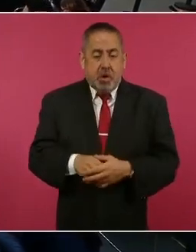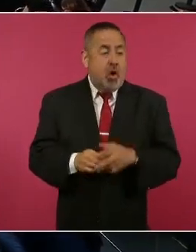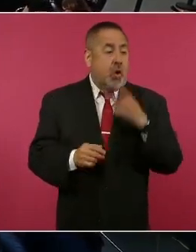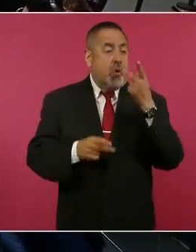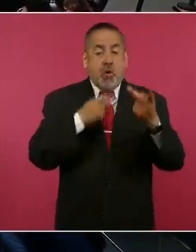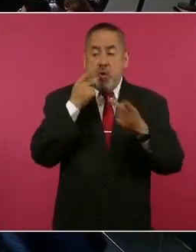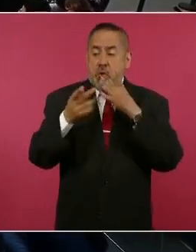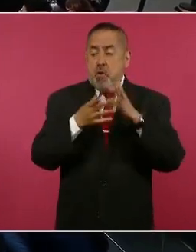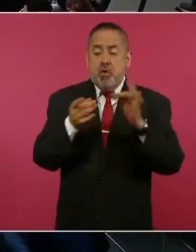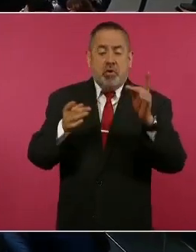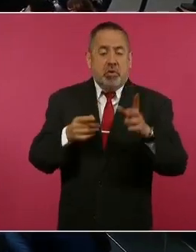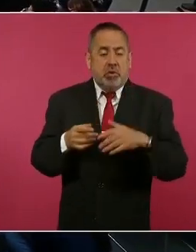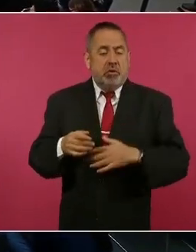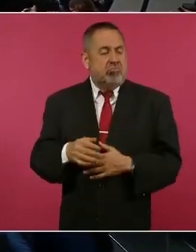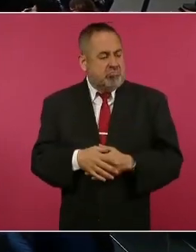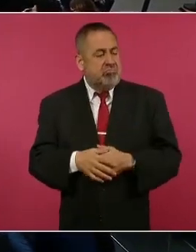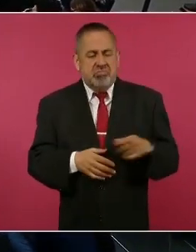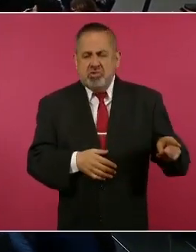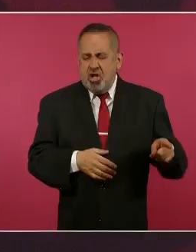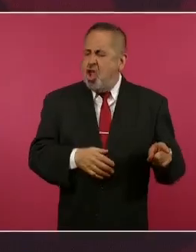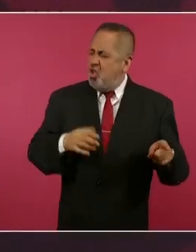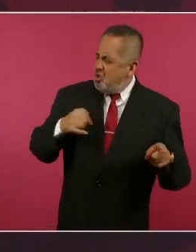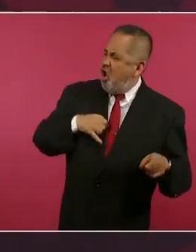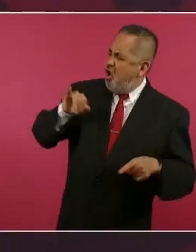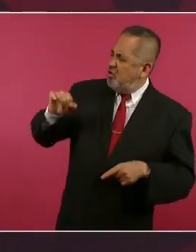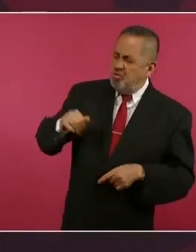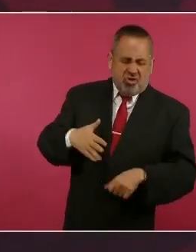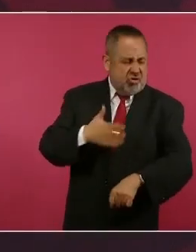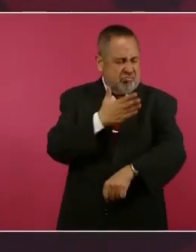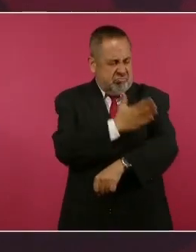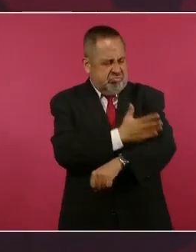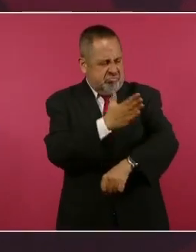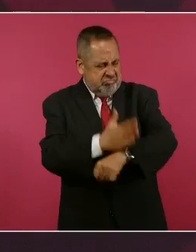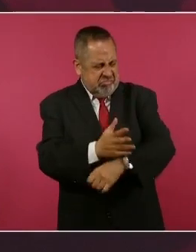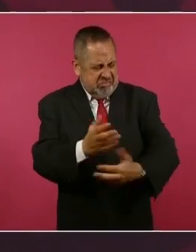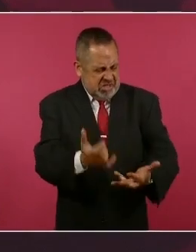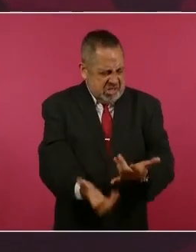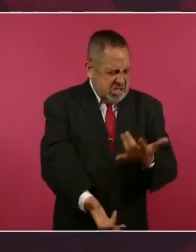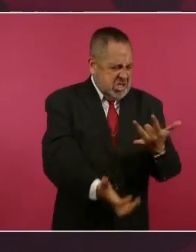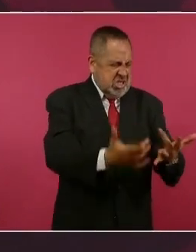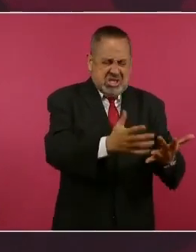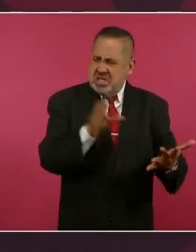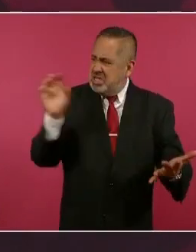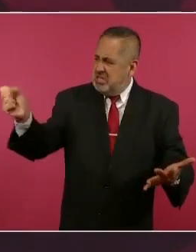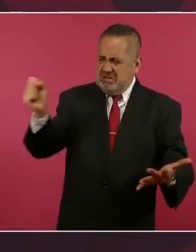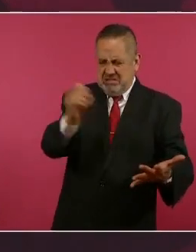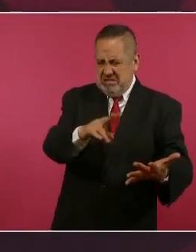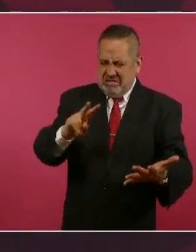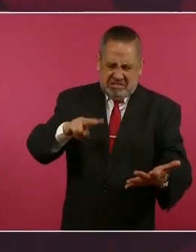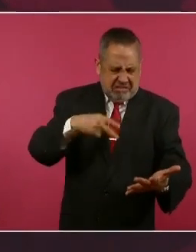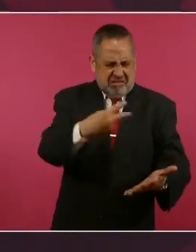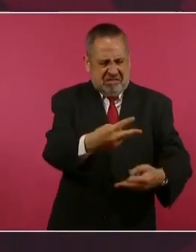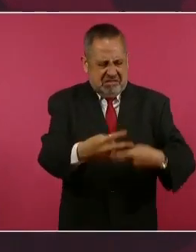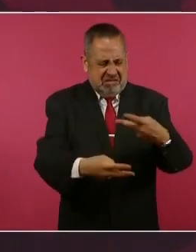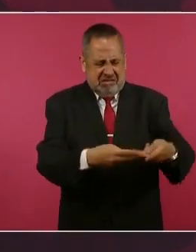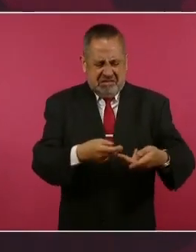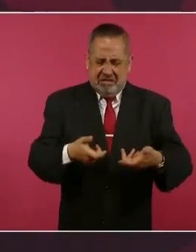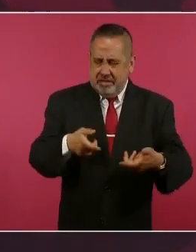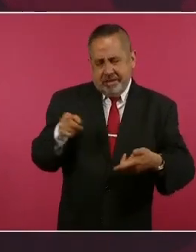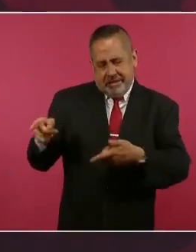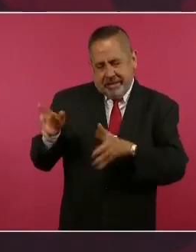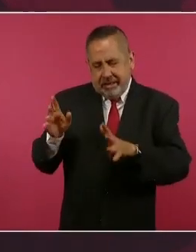diciendo: yo quemaría en leña verde en el Zócalo a los de un movimiento X,